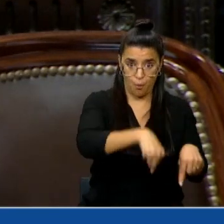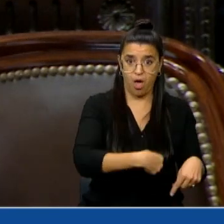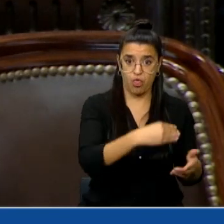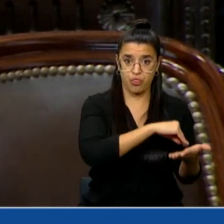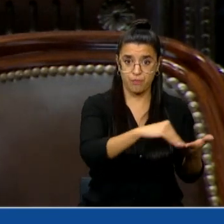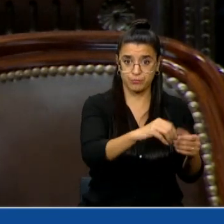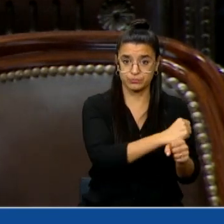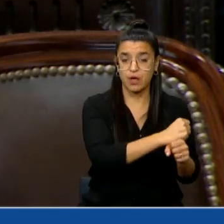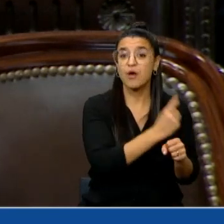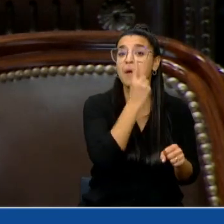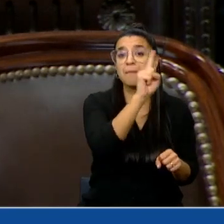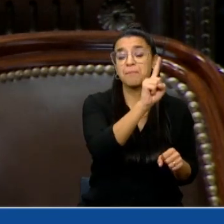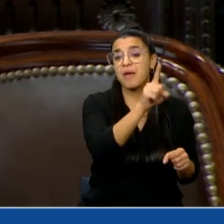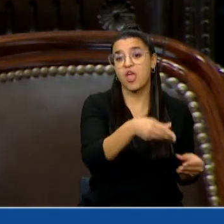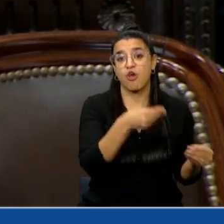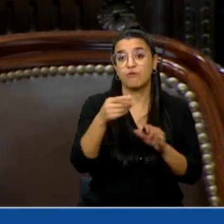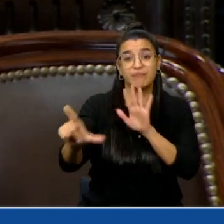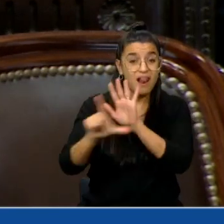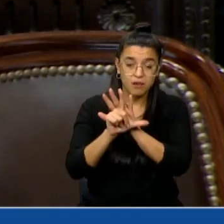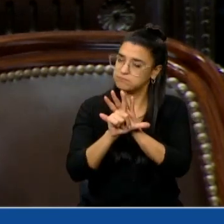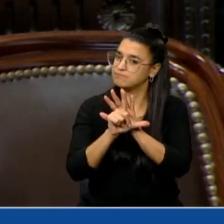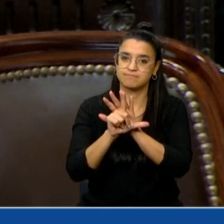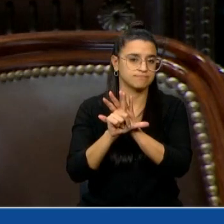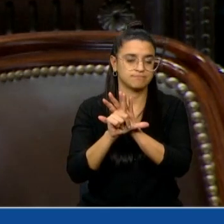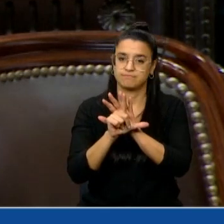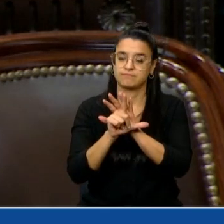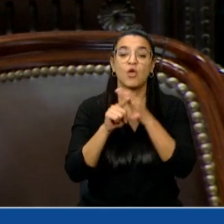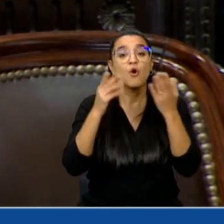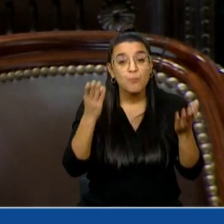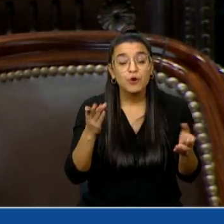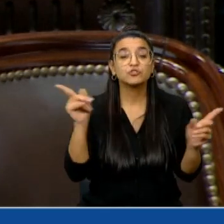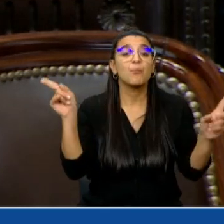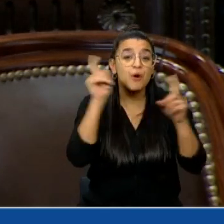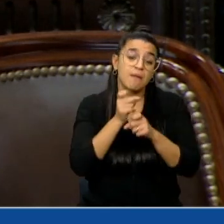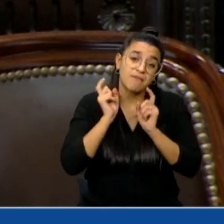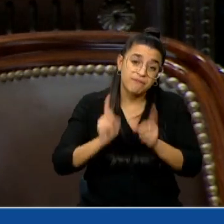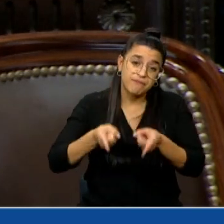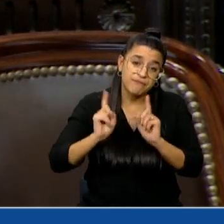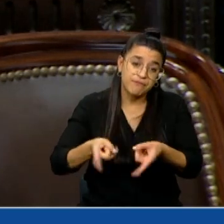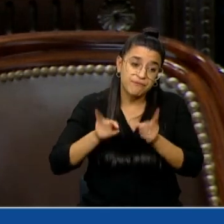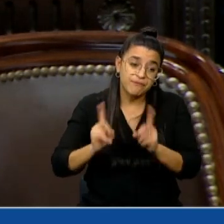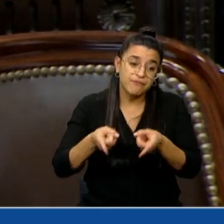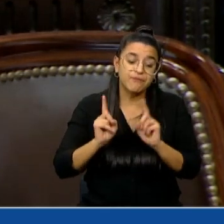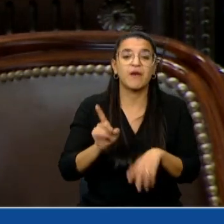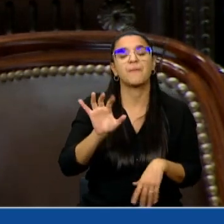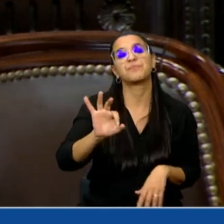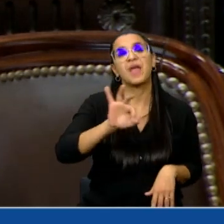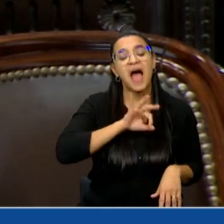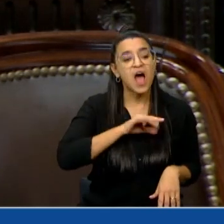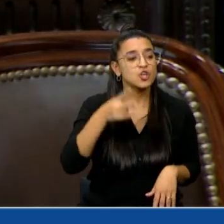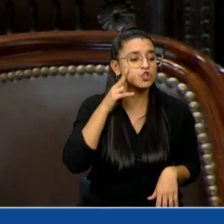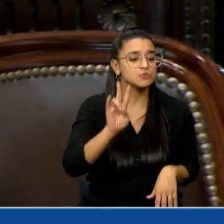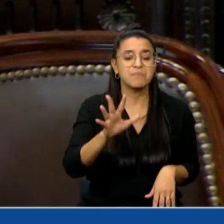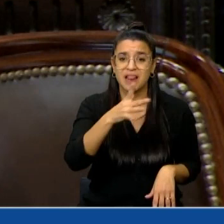Cámara, pero no se convirtió en ley. Por eso el problema subsistió. En el año 2014,